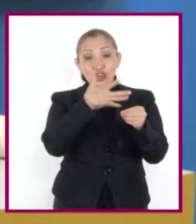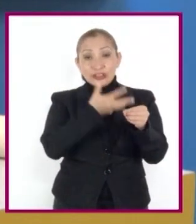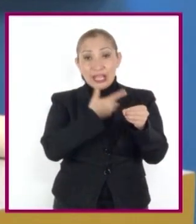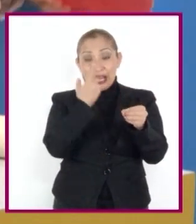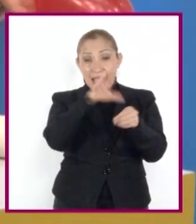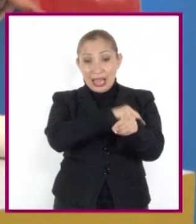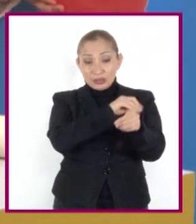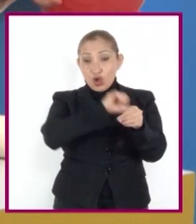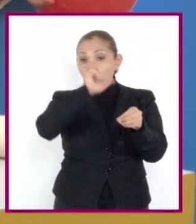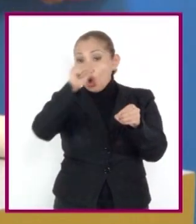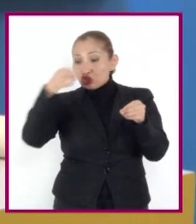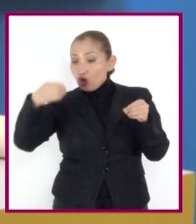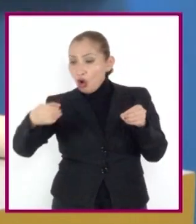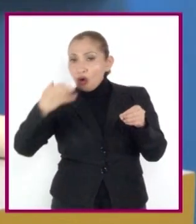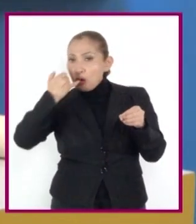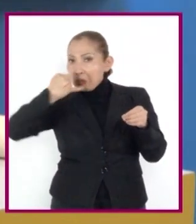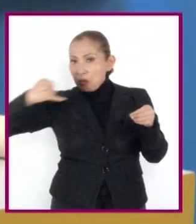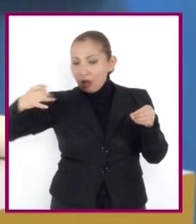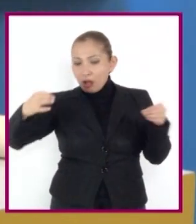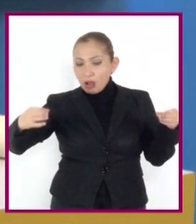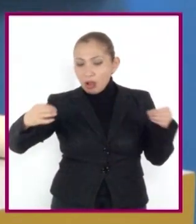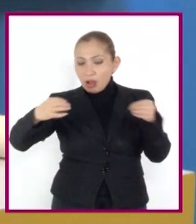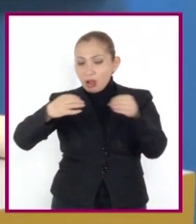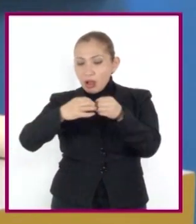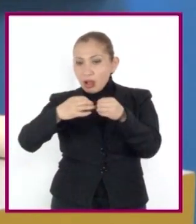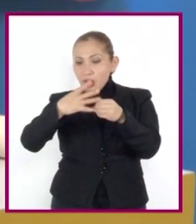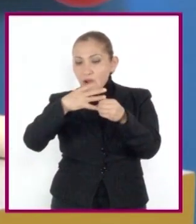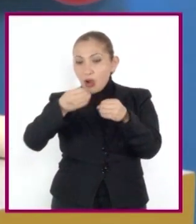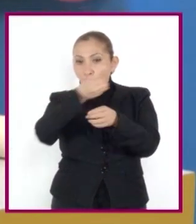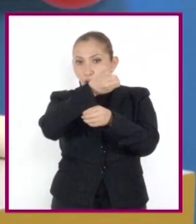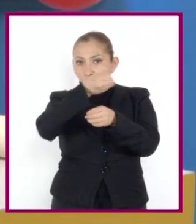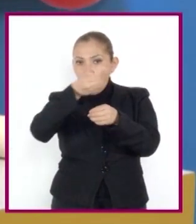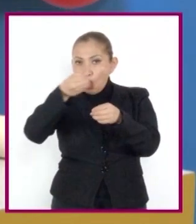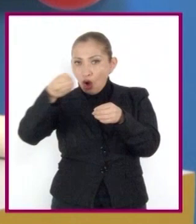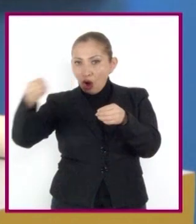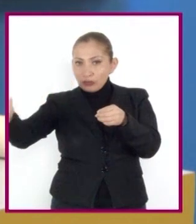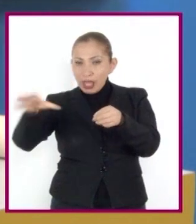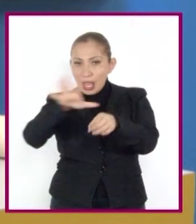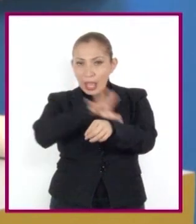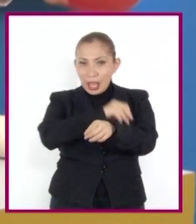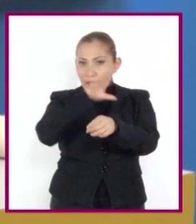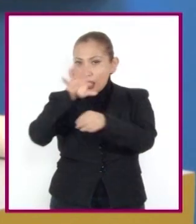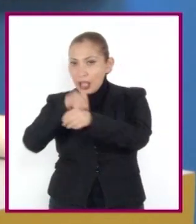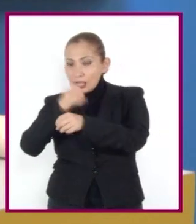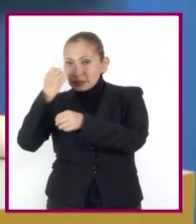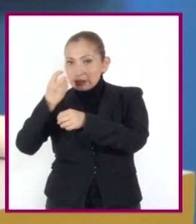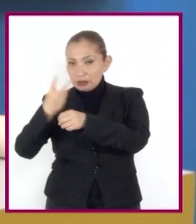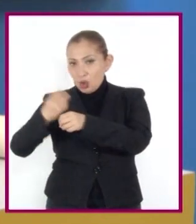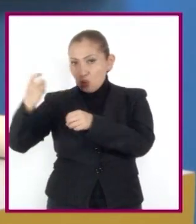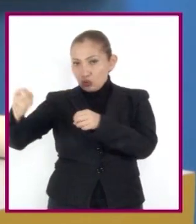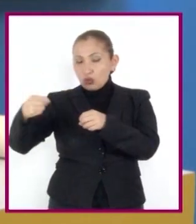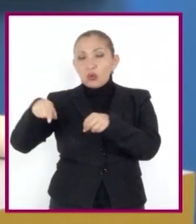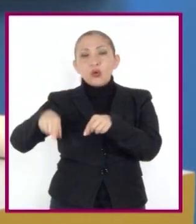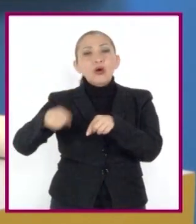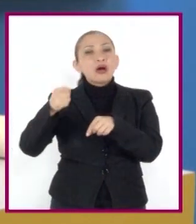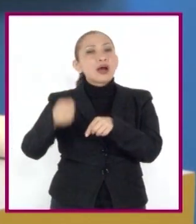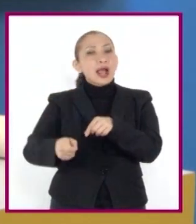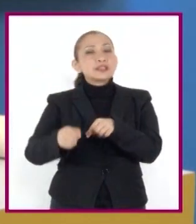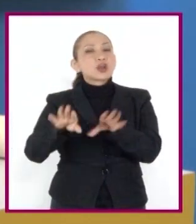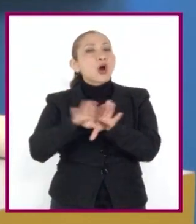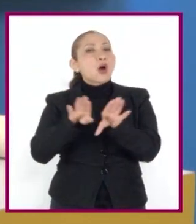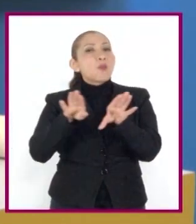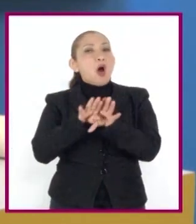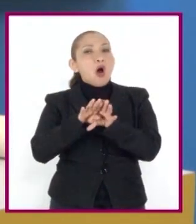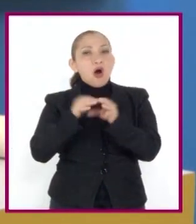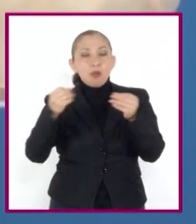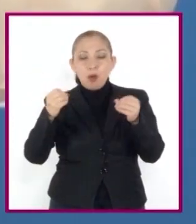se acerca a otro neutro, está produciendo un reordenamiento de las cargas del segundo cuerpo. Es decir, como si